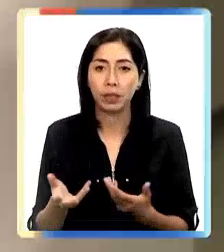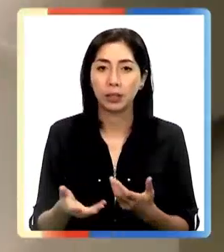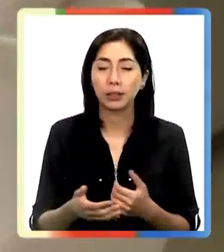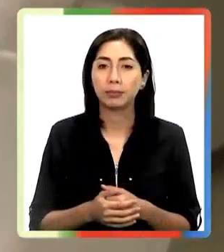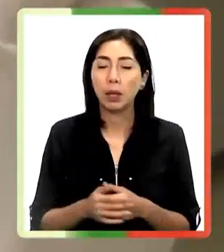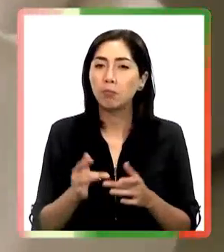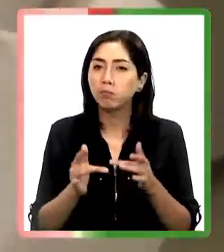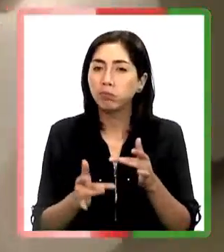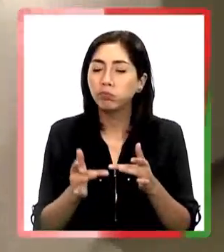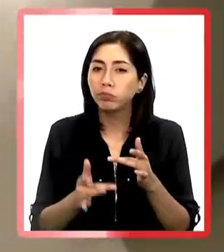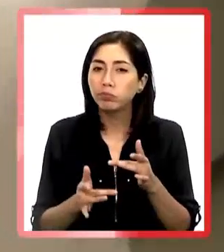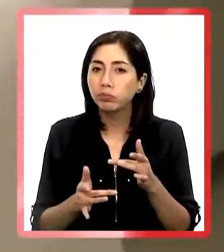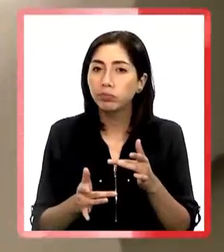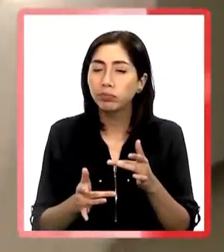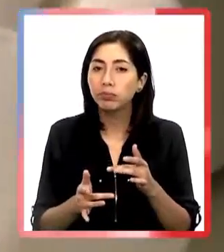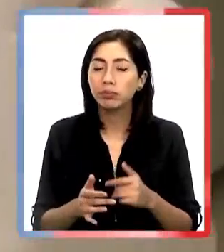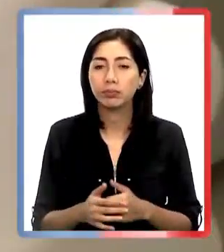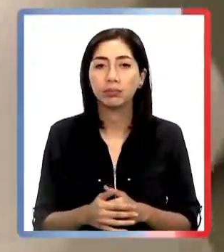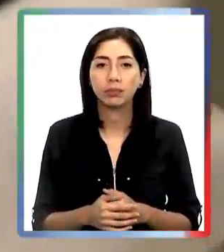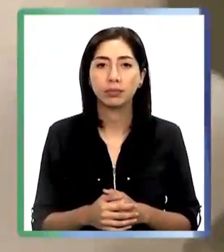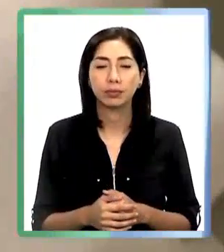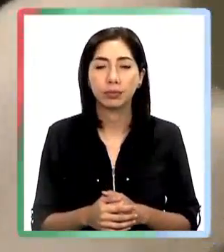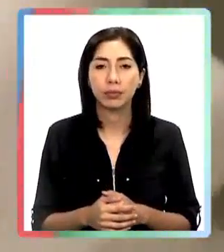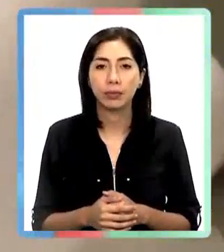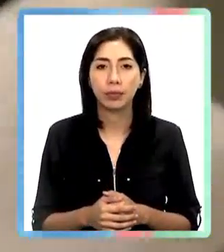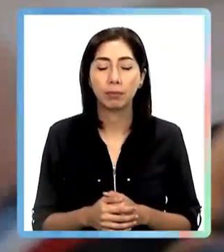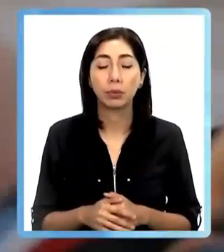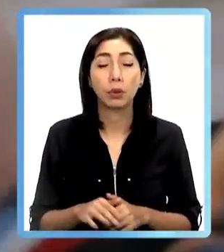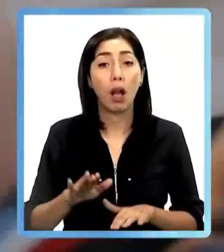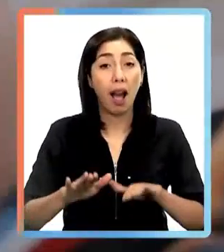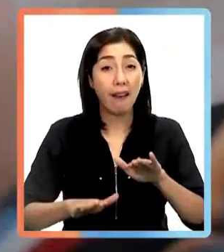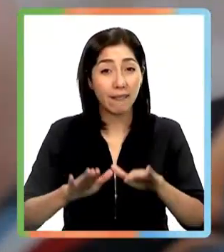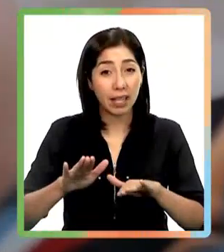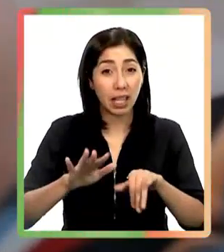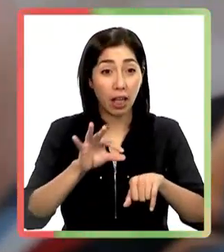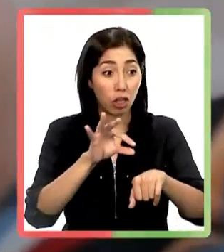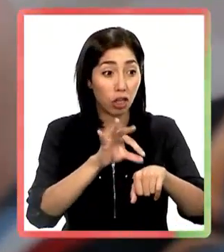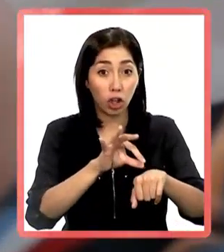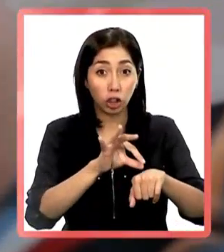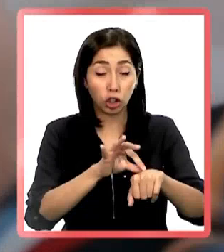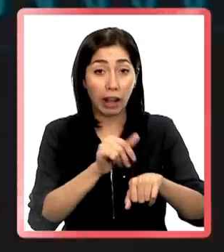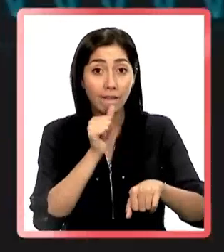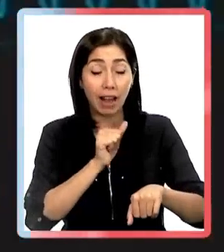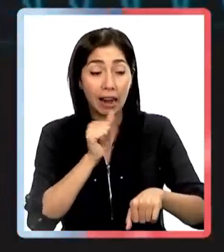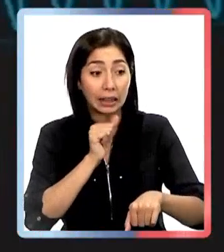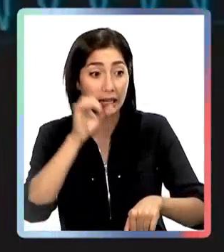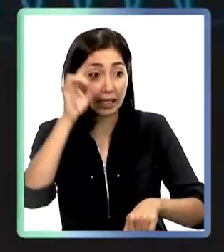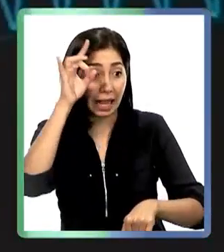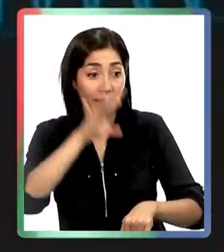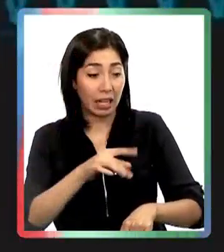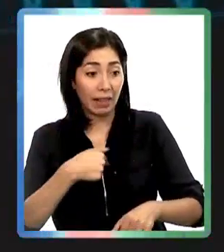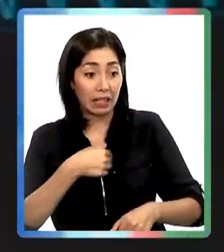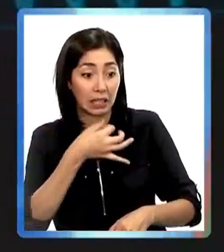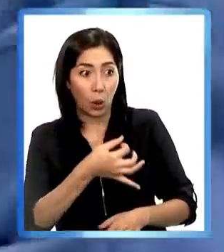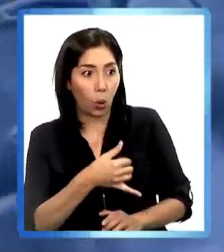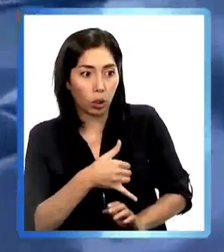sé también es un diagnóstico bajo. Entonces, muchas veces los médicos no estamos formados para decir no sé.